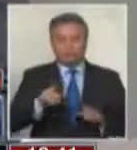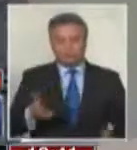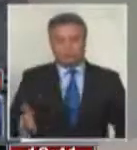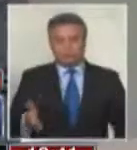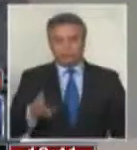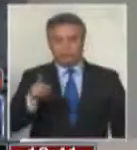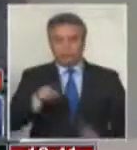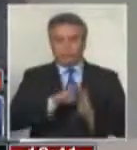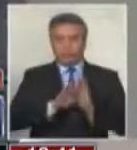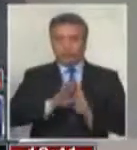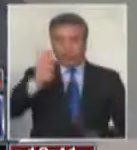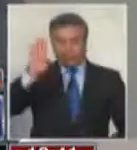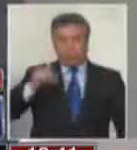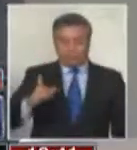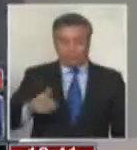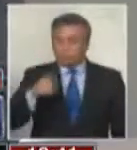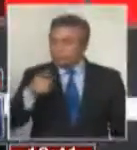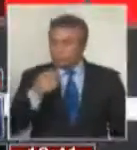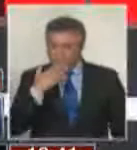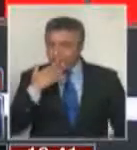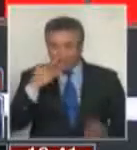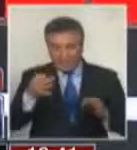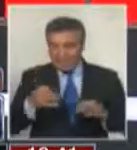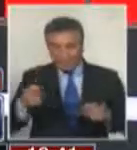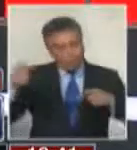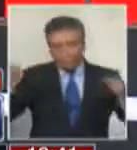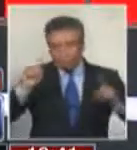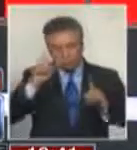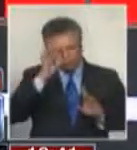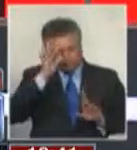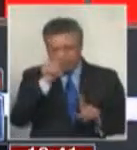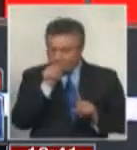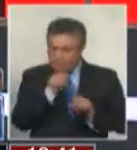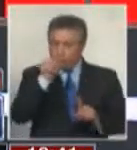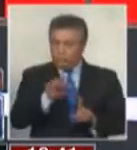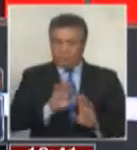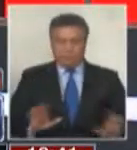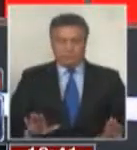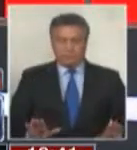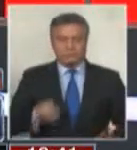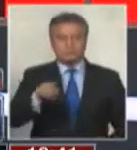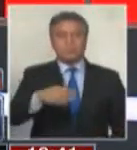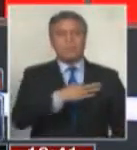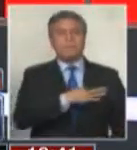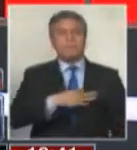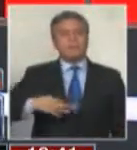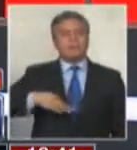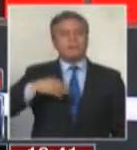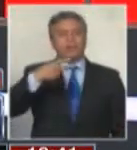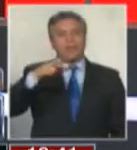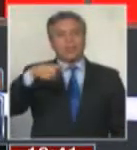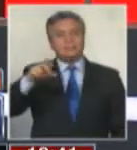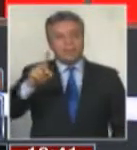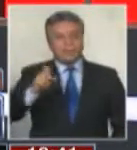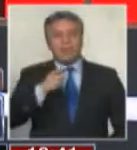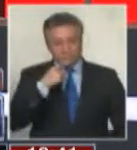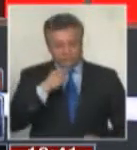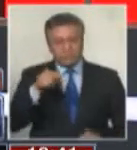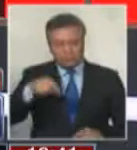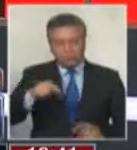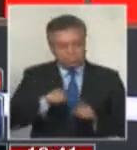refiriendo a otros ámbitos del presupuesto bueno sobre este tema hoy día el ministro de hacienda alberto arenas decía que era